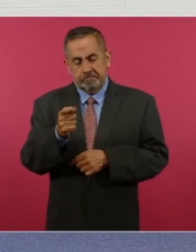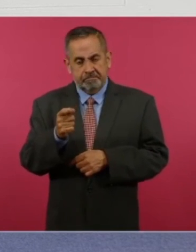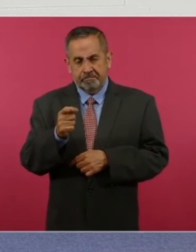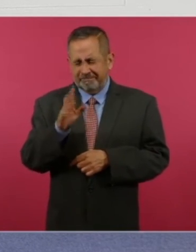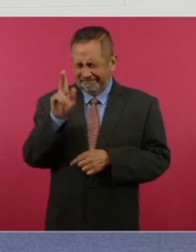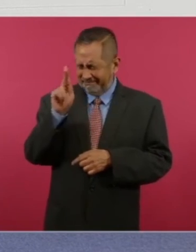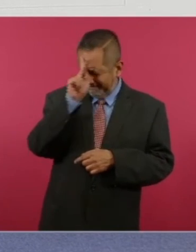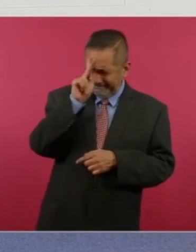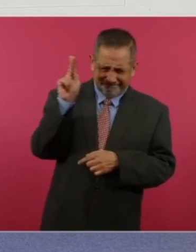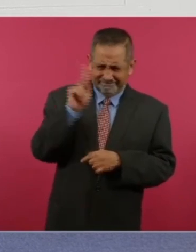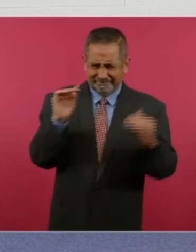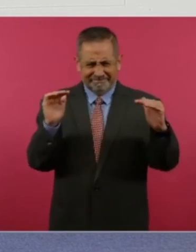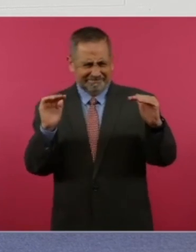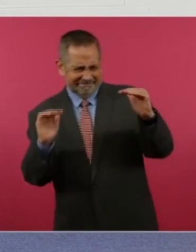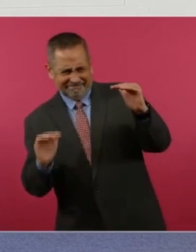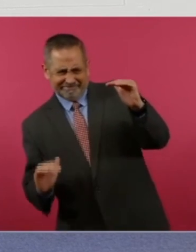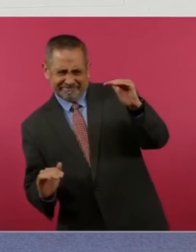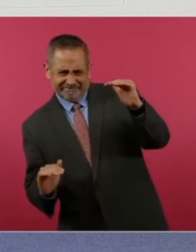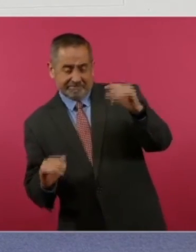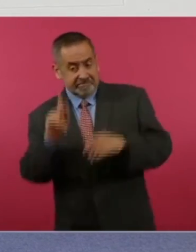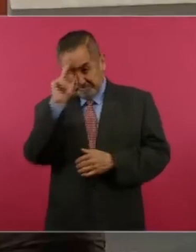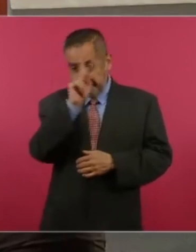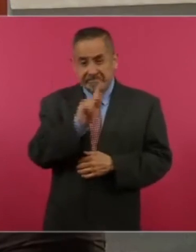monstruosa desigualdad.